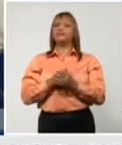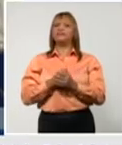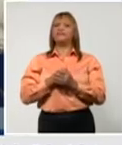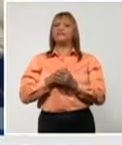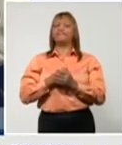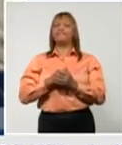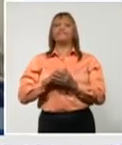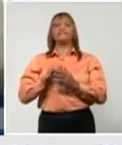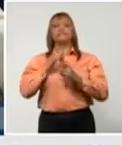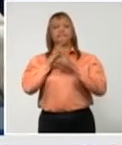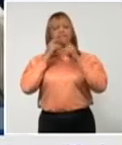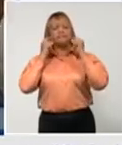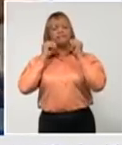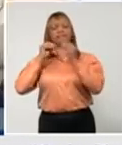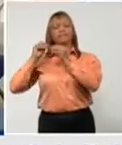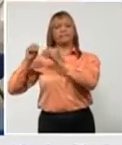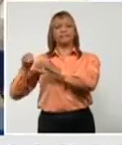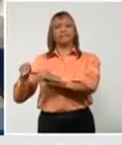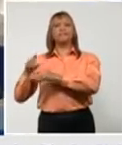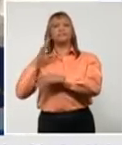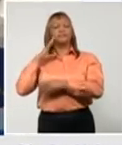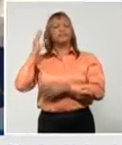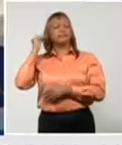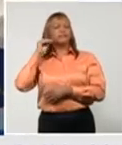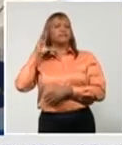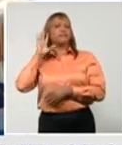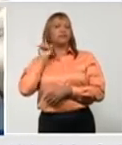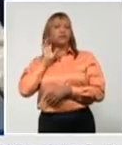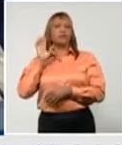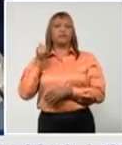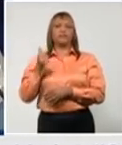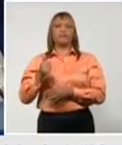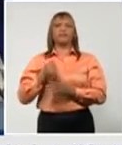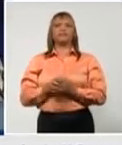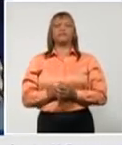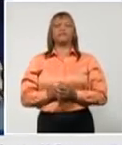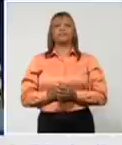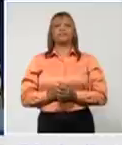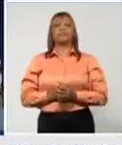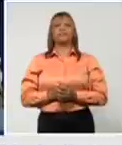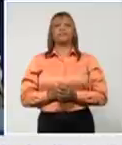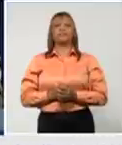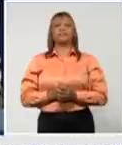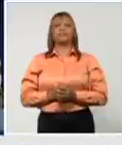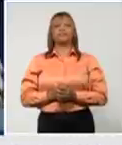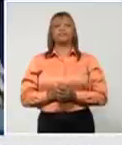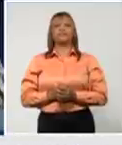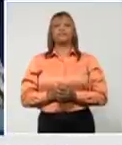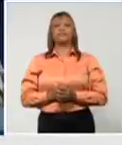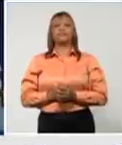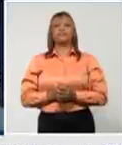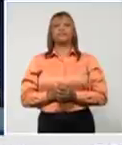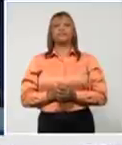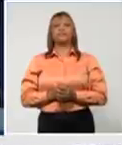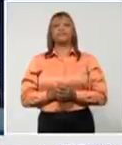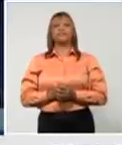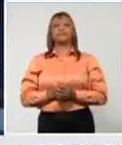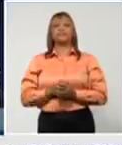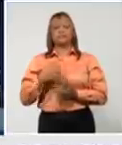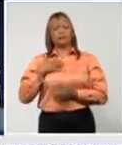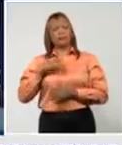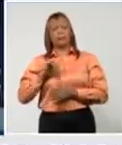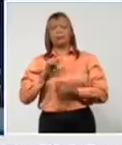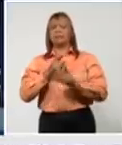puedan captar bien la información para quitarme el nasobuco mientras estemos aquí, con buen distanciamiento además.